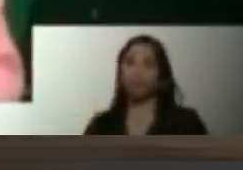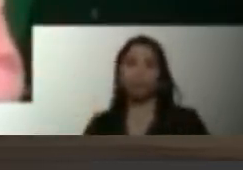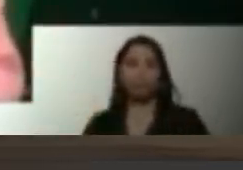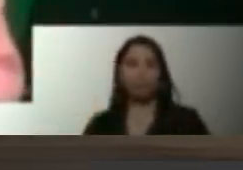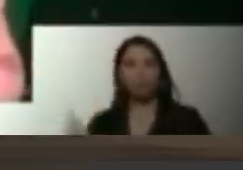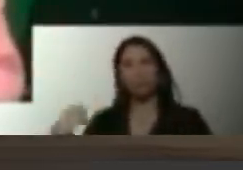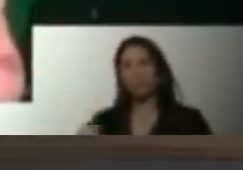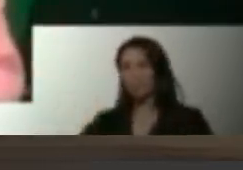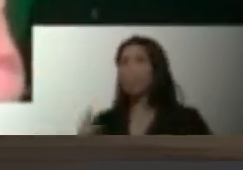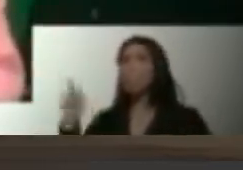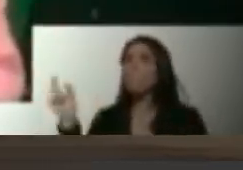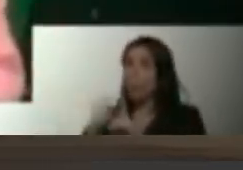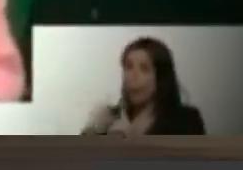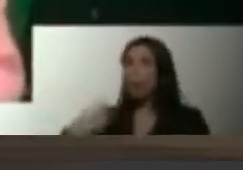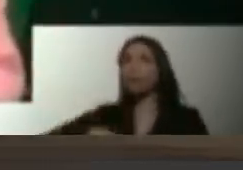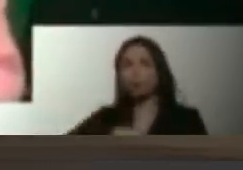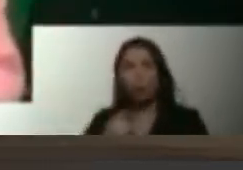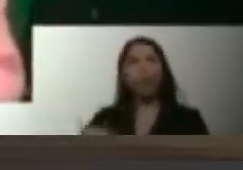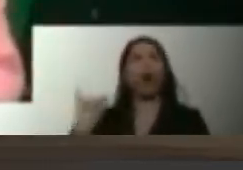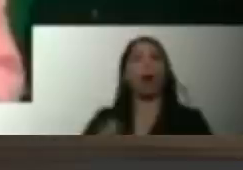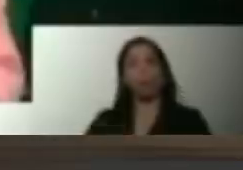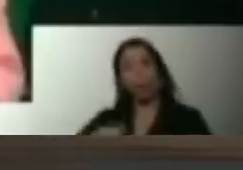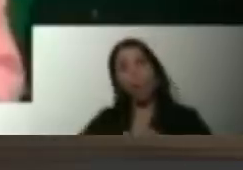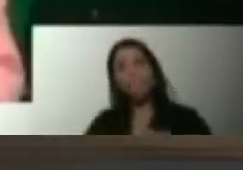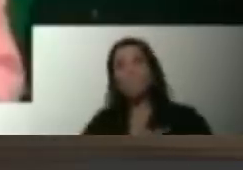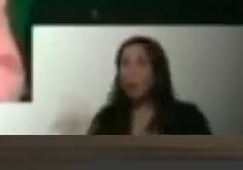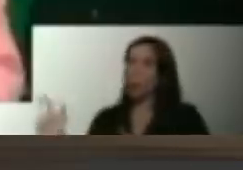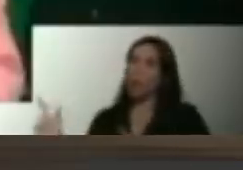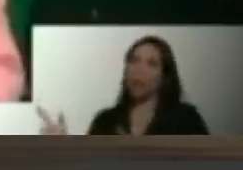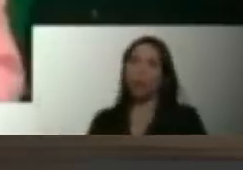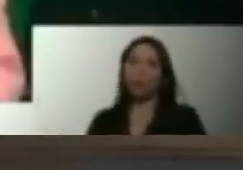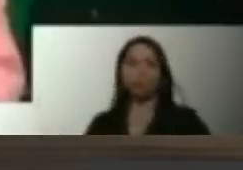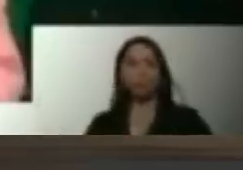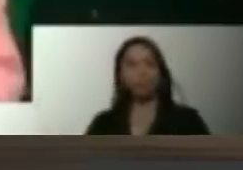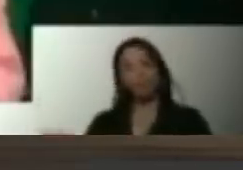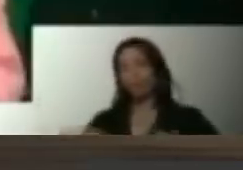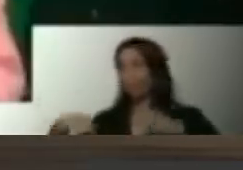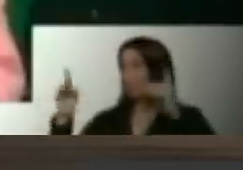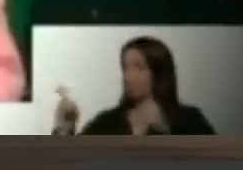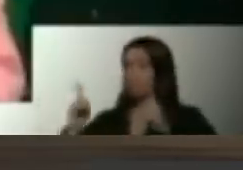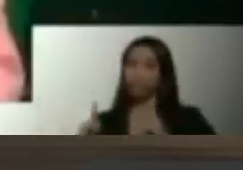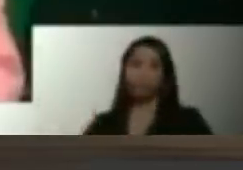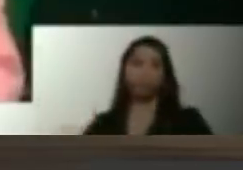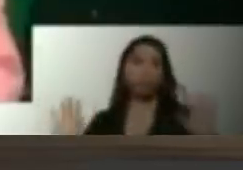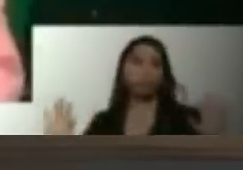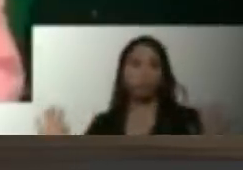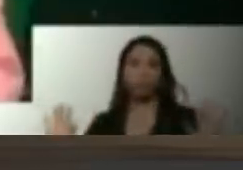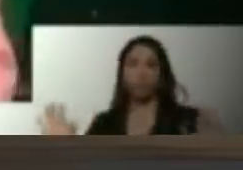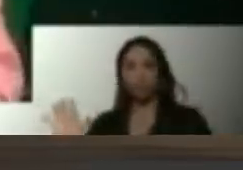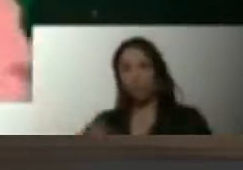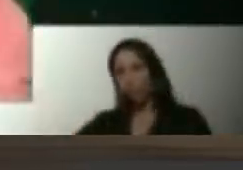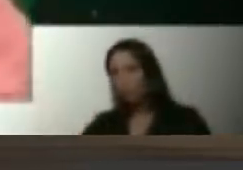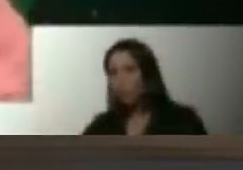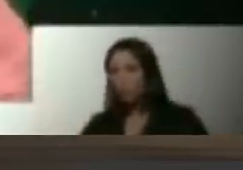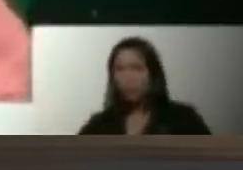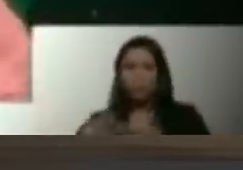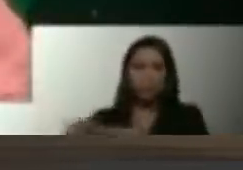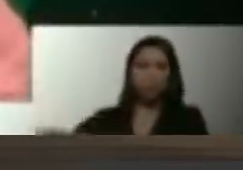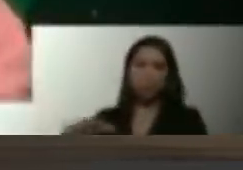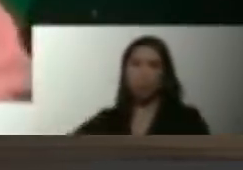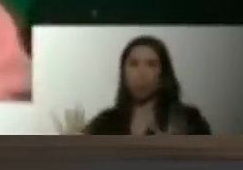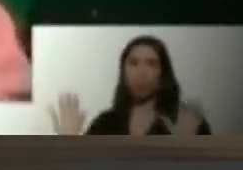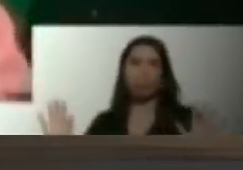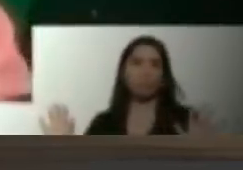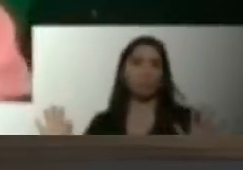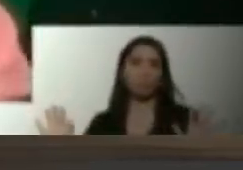a 311. Se trata de las cifras publicadas por el gobierno de Maduro que han sido cuestionadas por la oposición y que